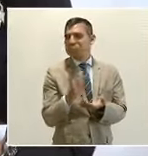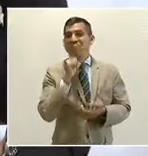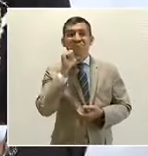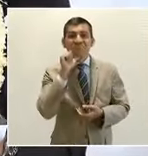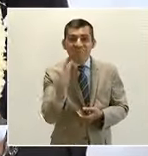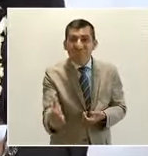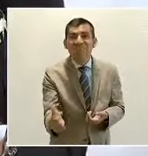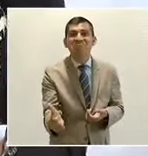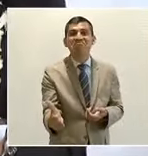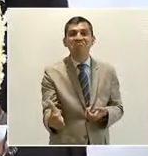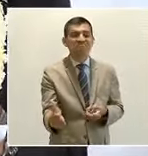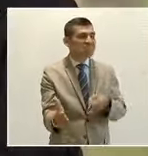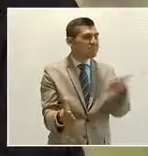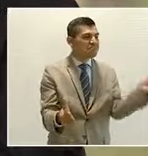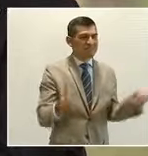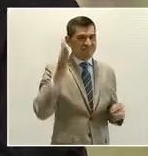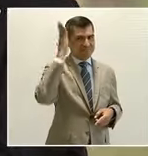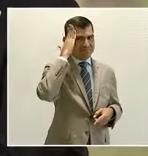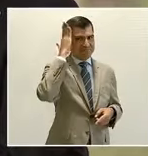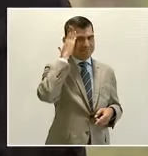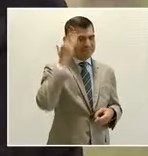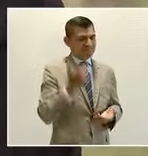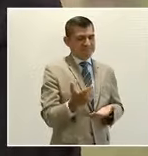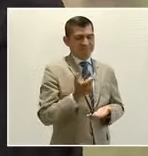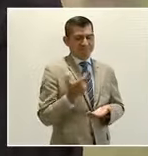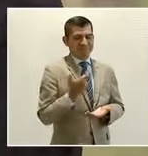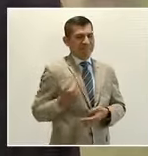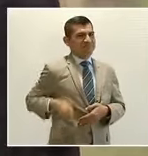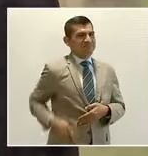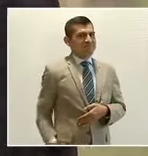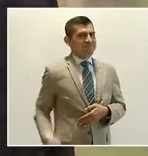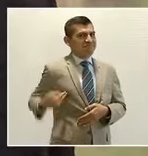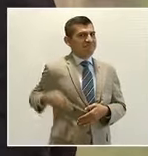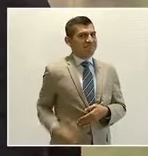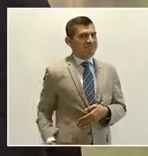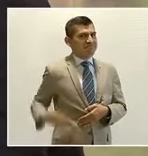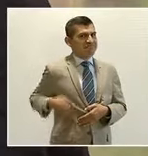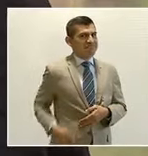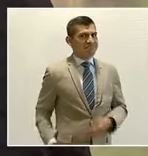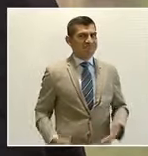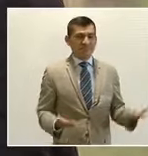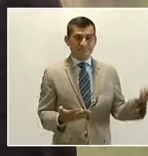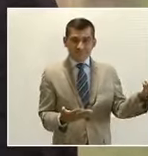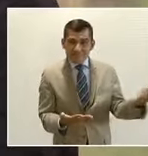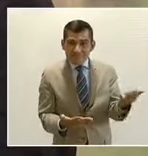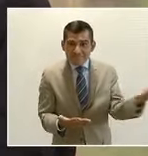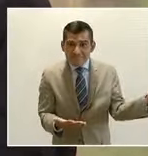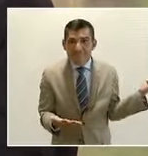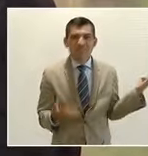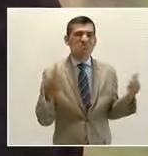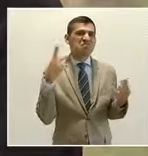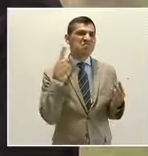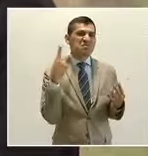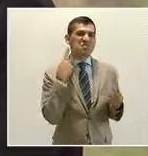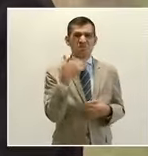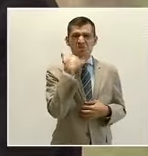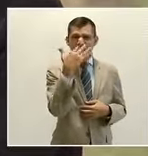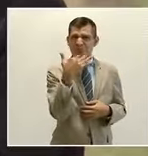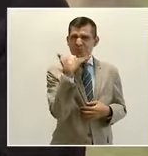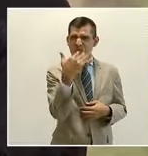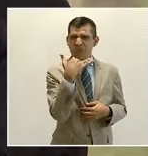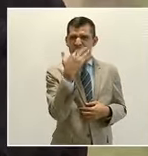se quedaba en los líderes que se convertían en potentados como políticos corruptos